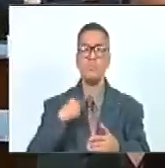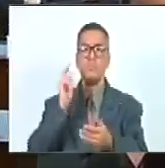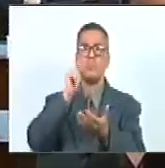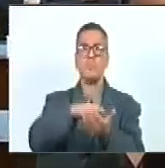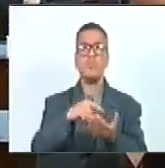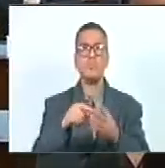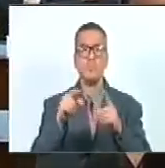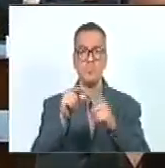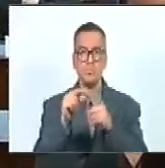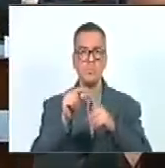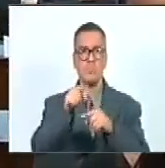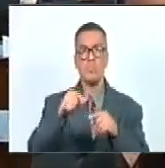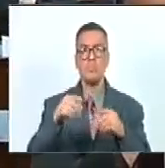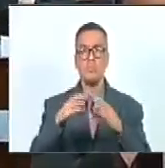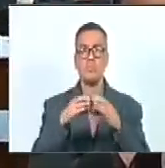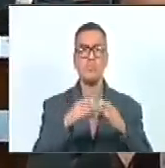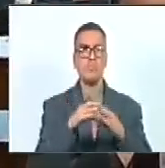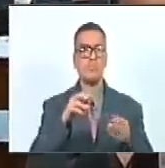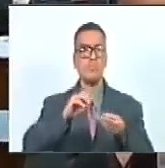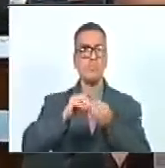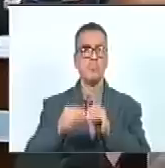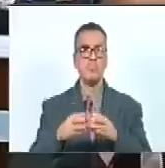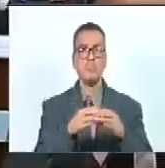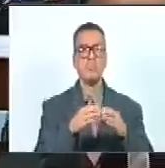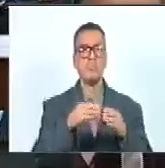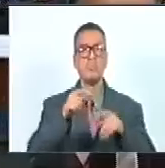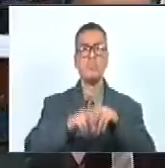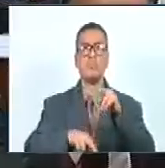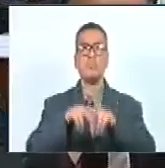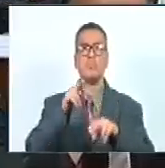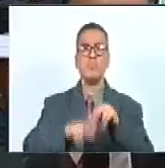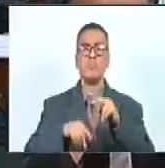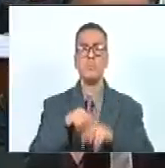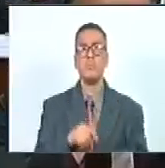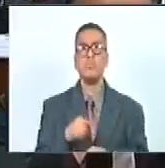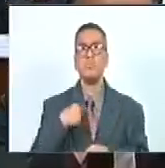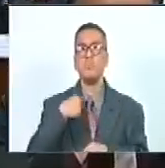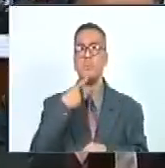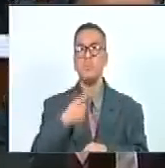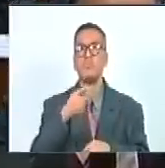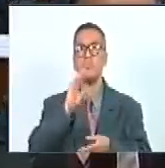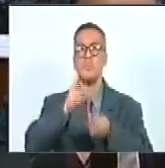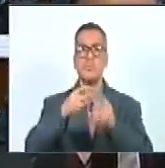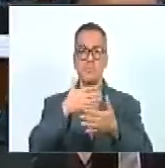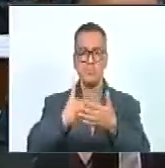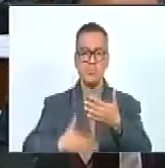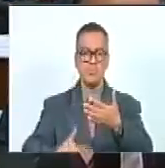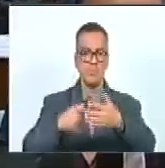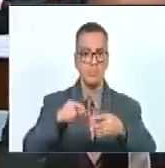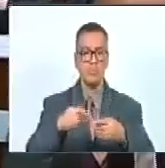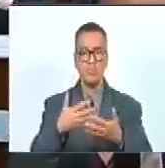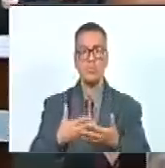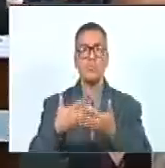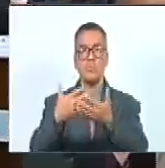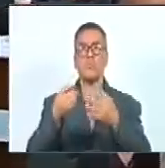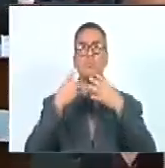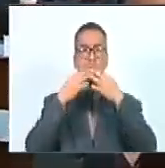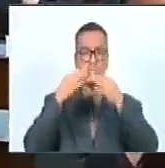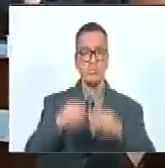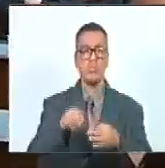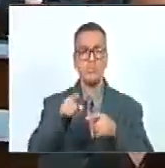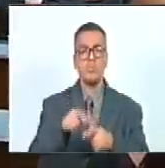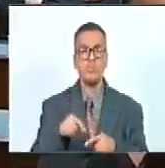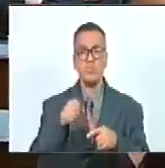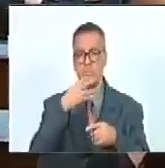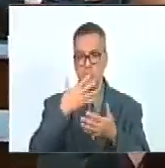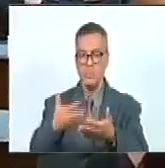quieren opinar. La Cámara Inmobiliaria, la Cámara de la Construcción, nos han hecho llegar documentos que consignaremos y que estamos seguros serán